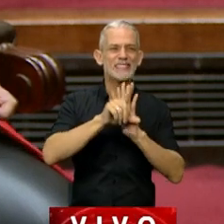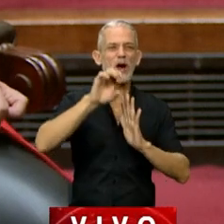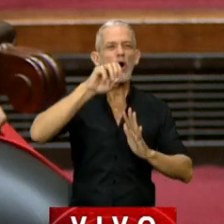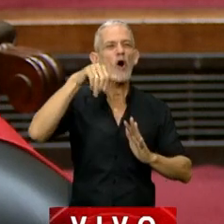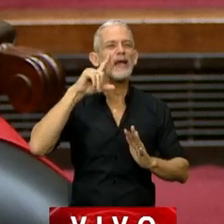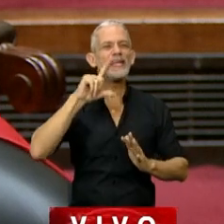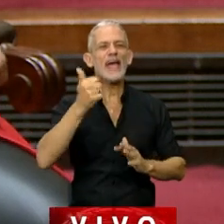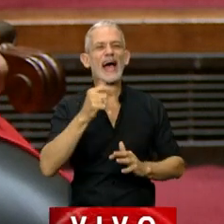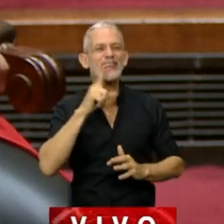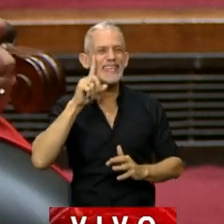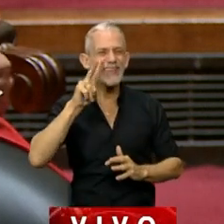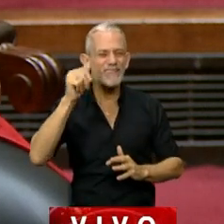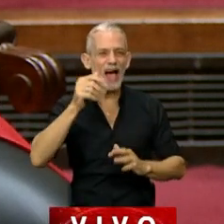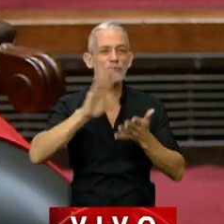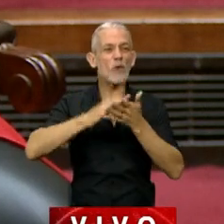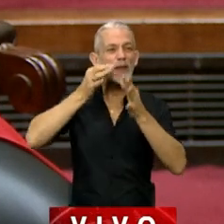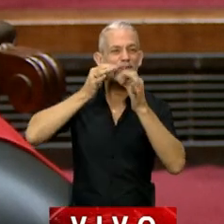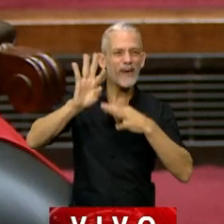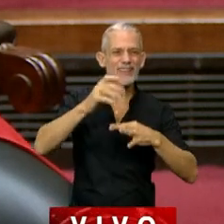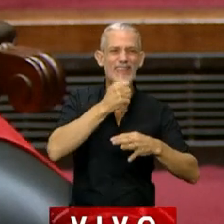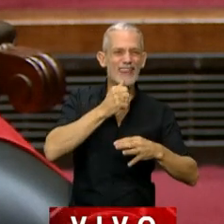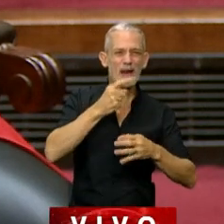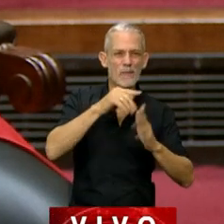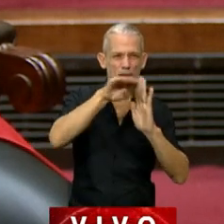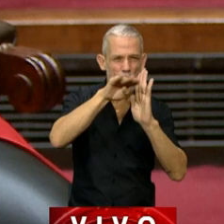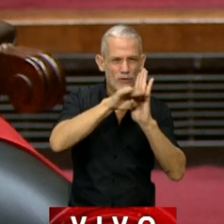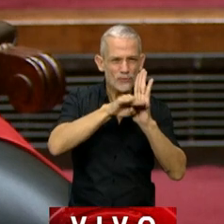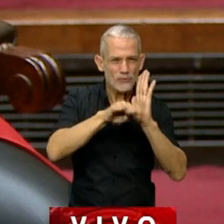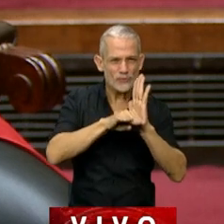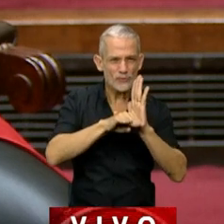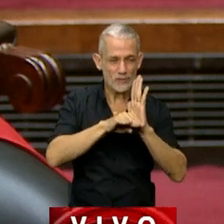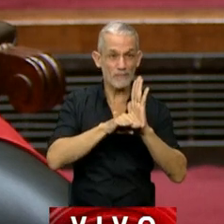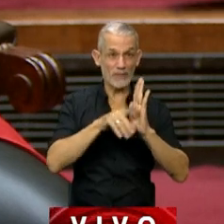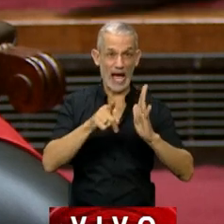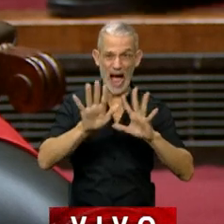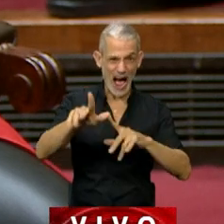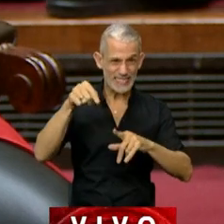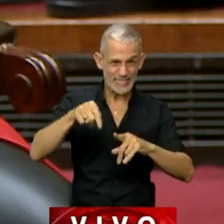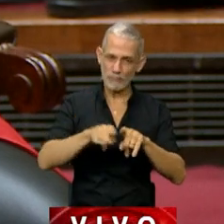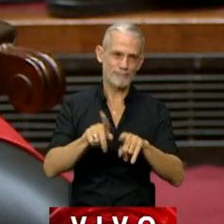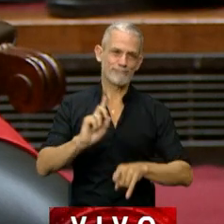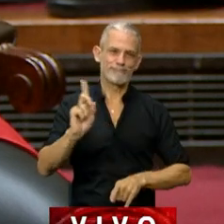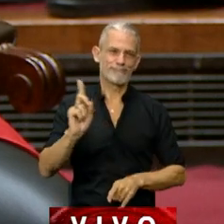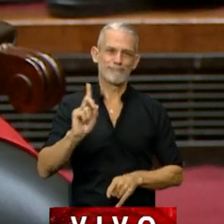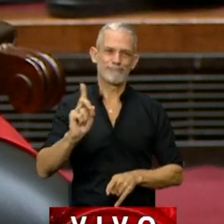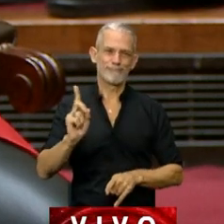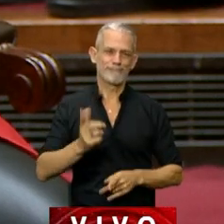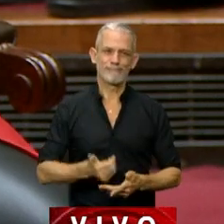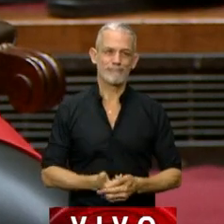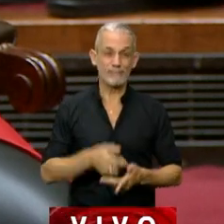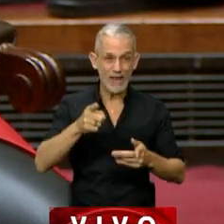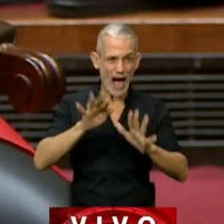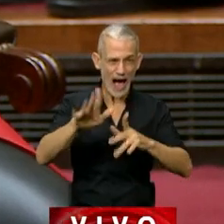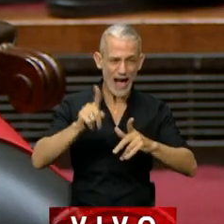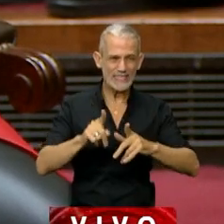Oñatibia, de comercialización de medicamentos, estas cosas no sucederían.